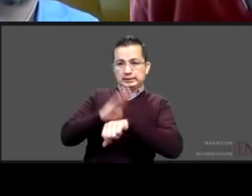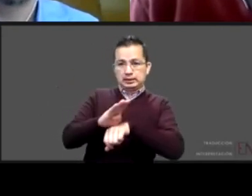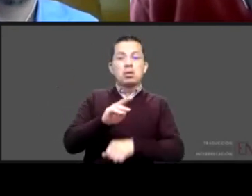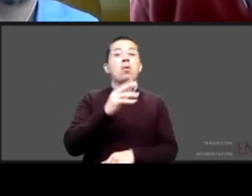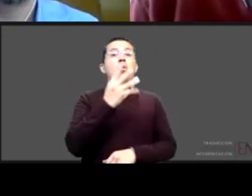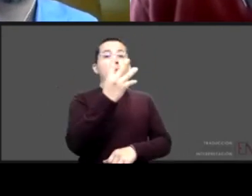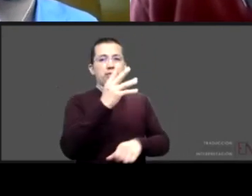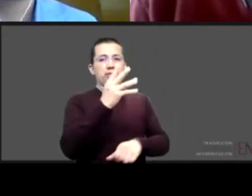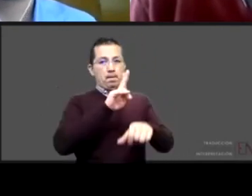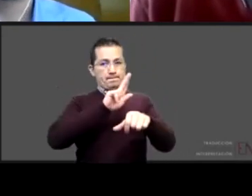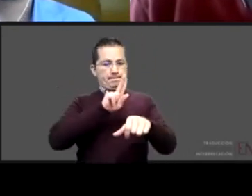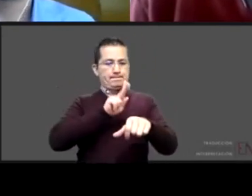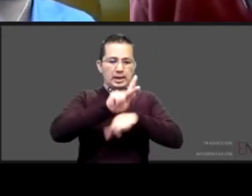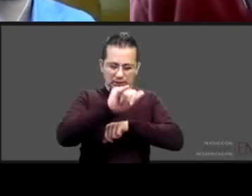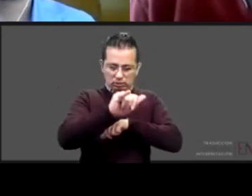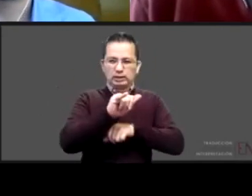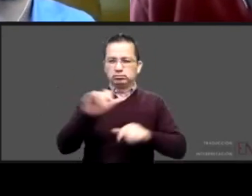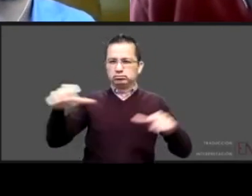de Mercosur plantearon